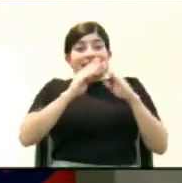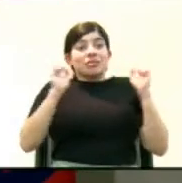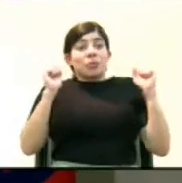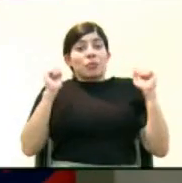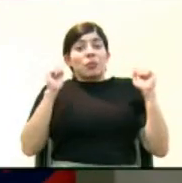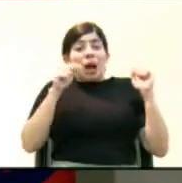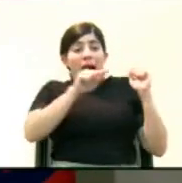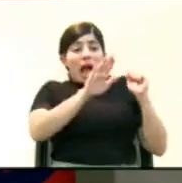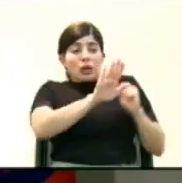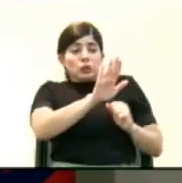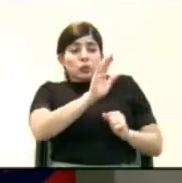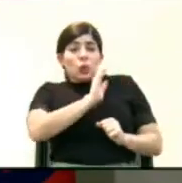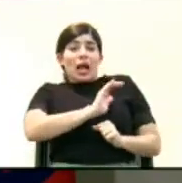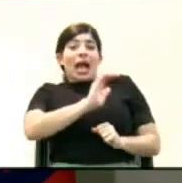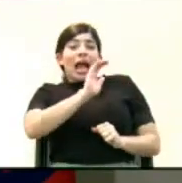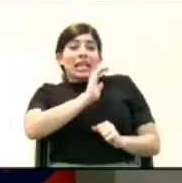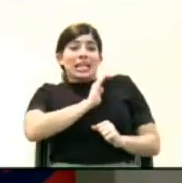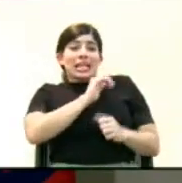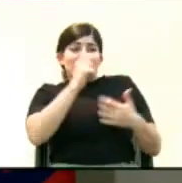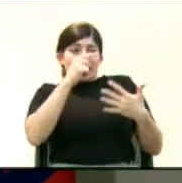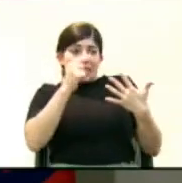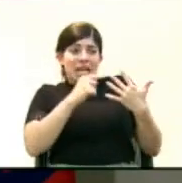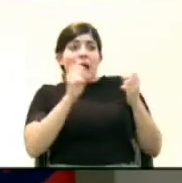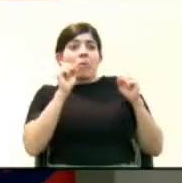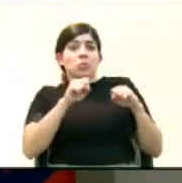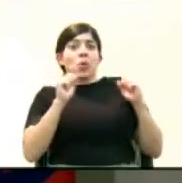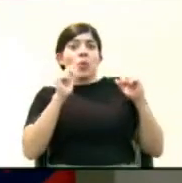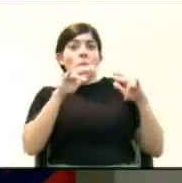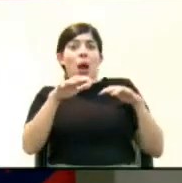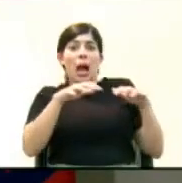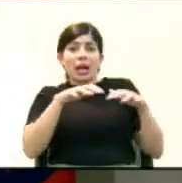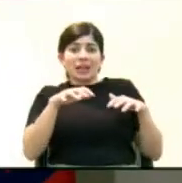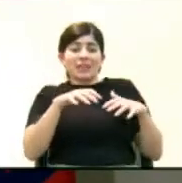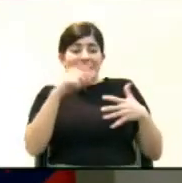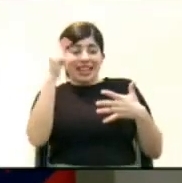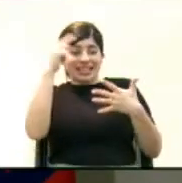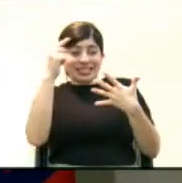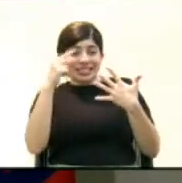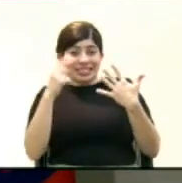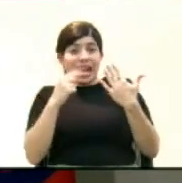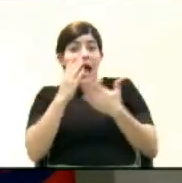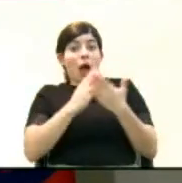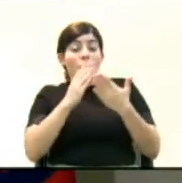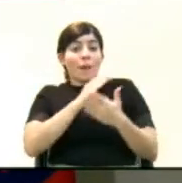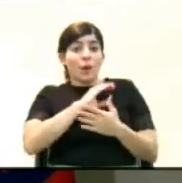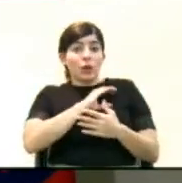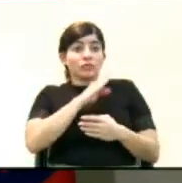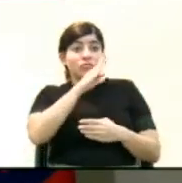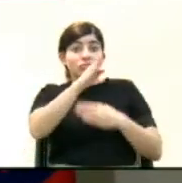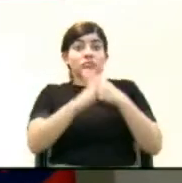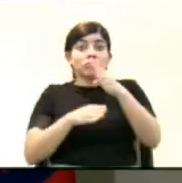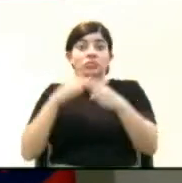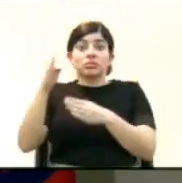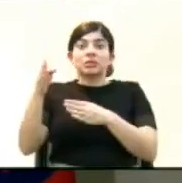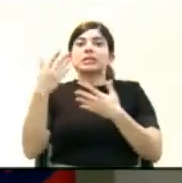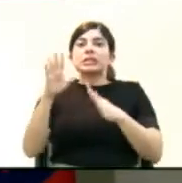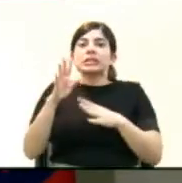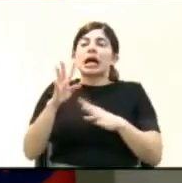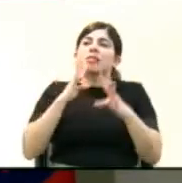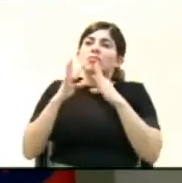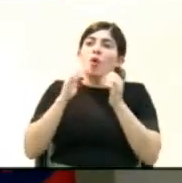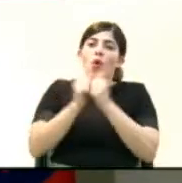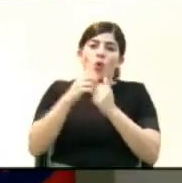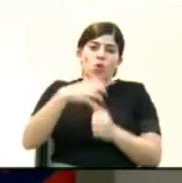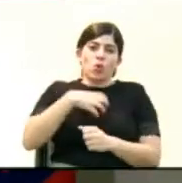algunas características que permiten la realización de esas actividades. En algunas intervenciones que hemos hecho, ya hemos logrado dialogar con los